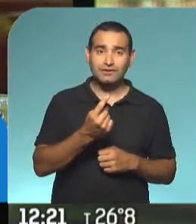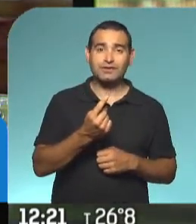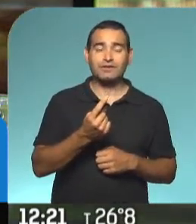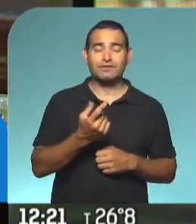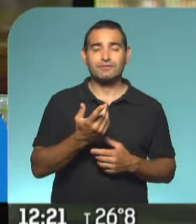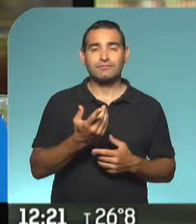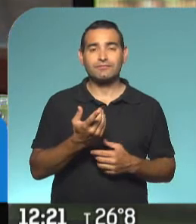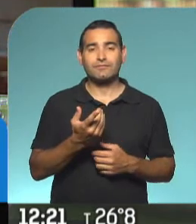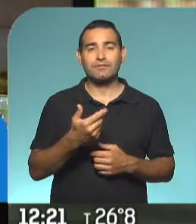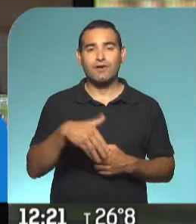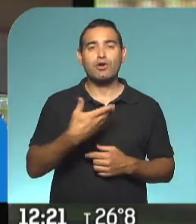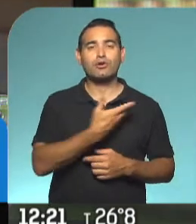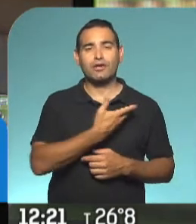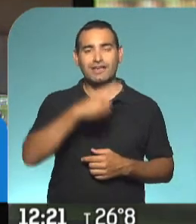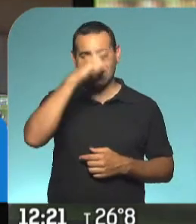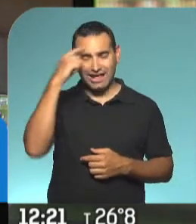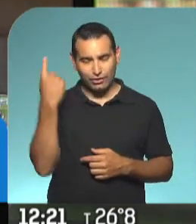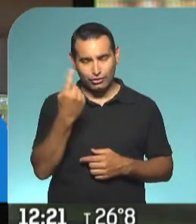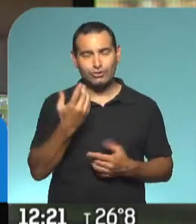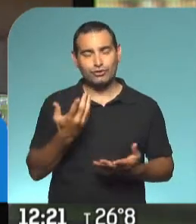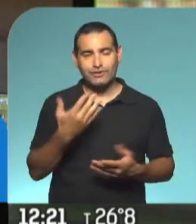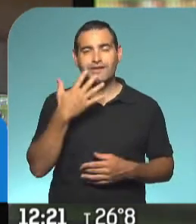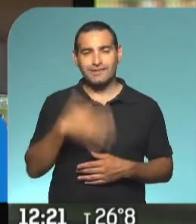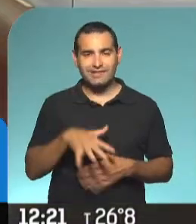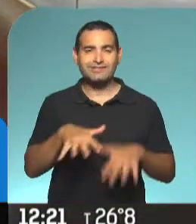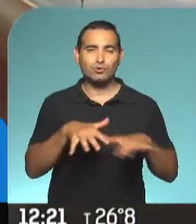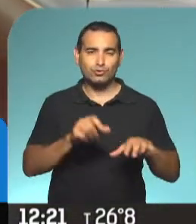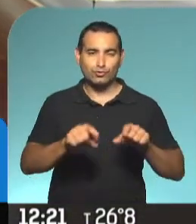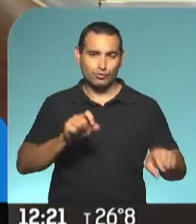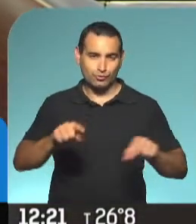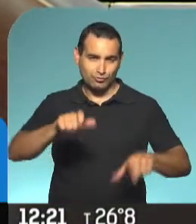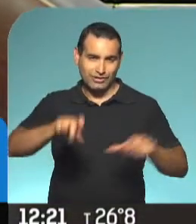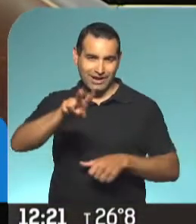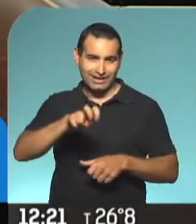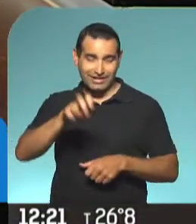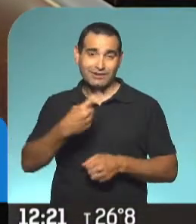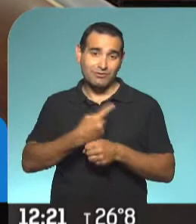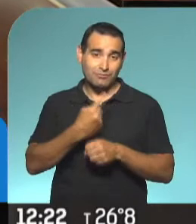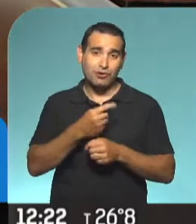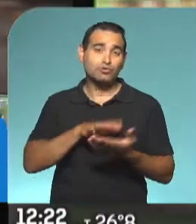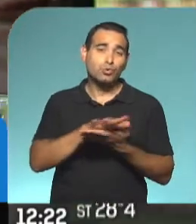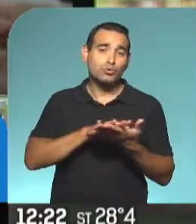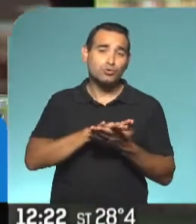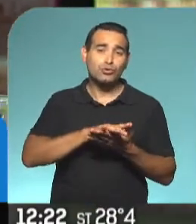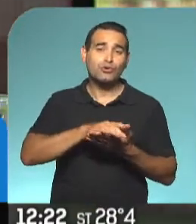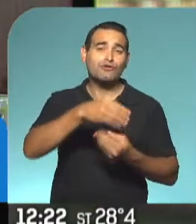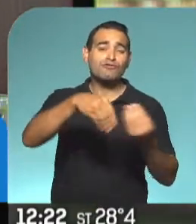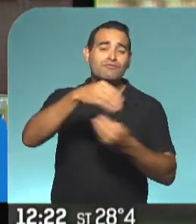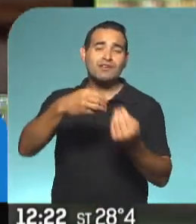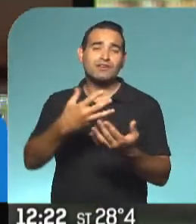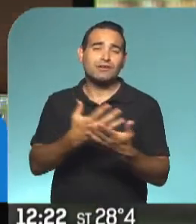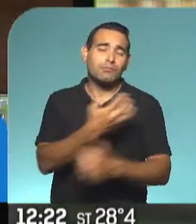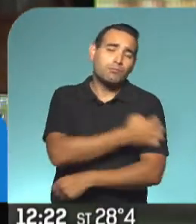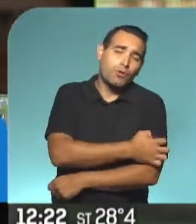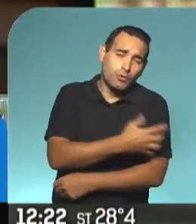del estado en cuanto primero resolver el tema de las familias en situación vulnerable y después hacer